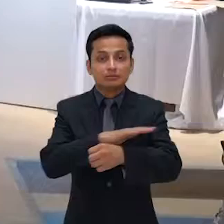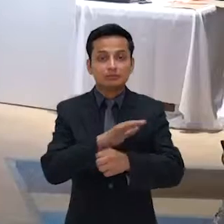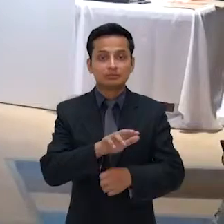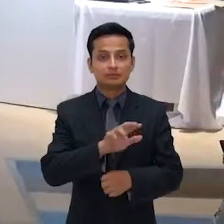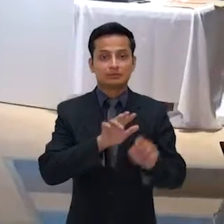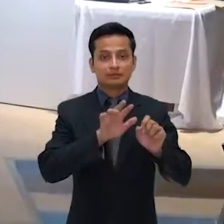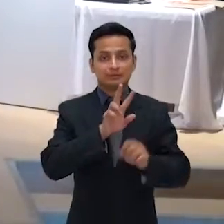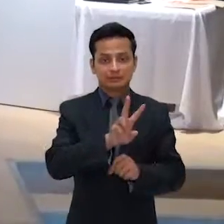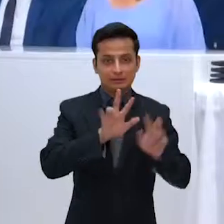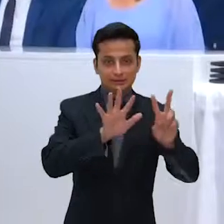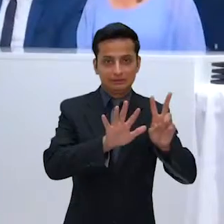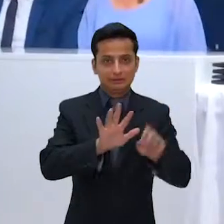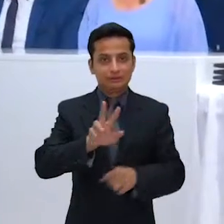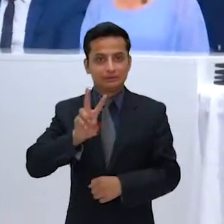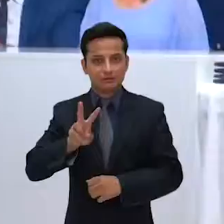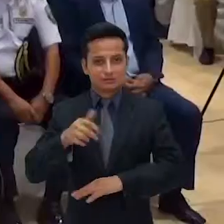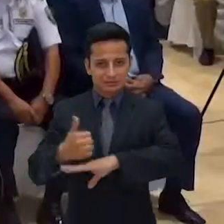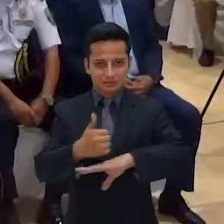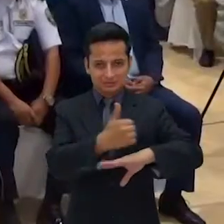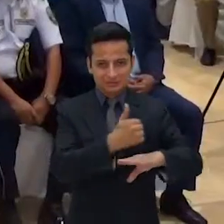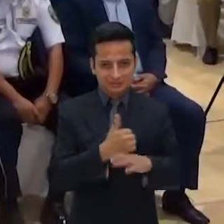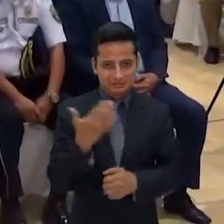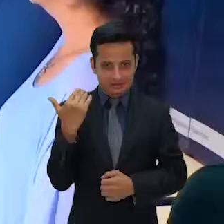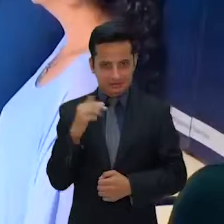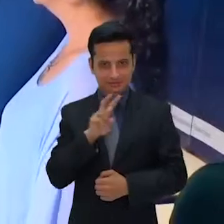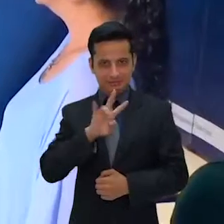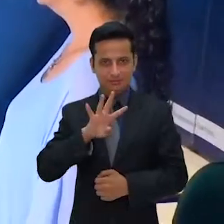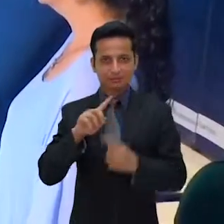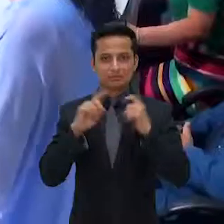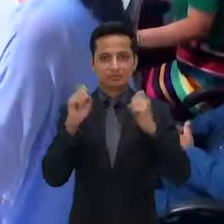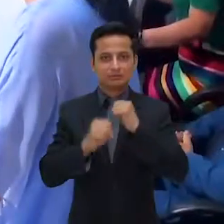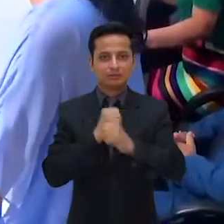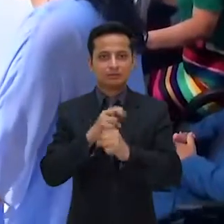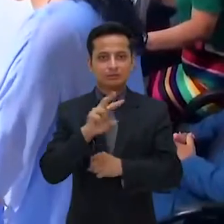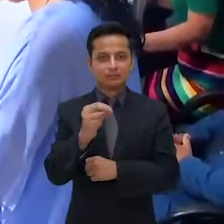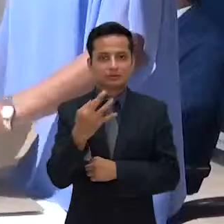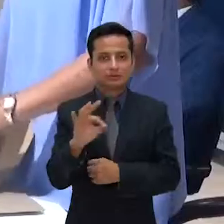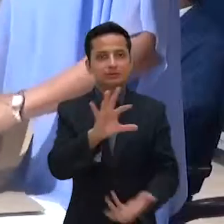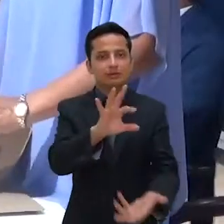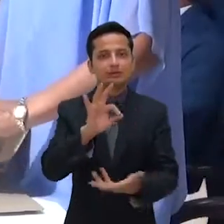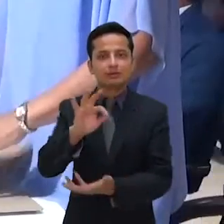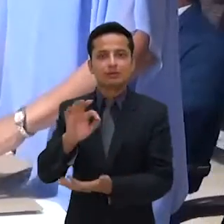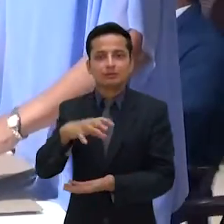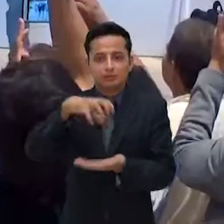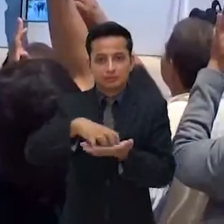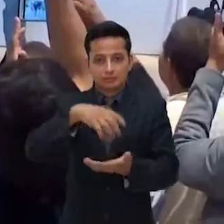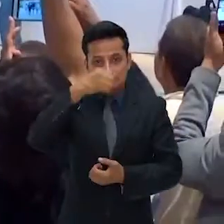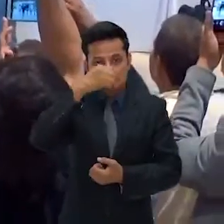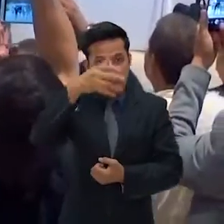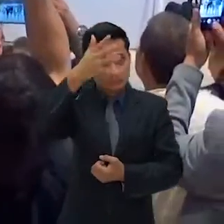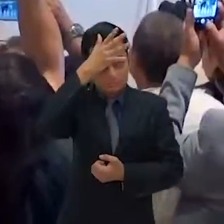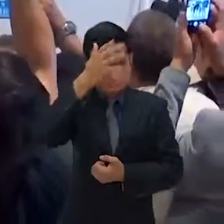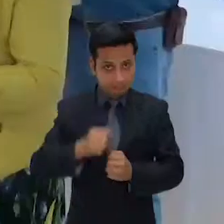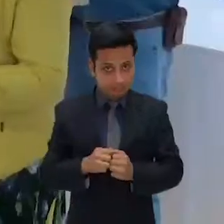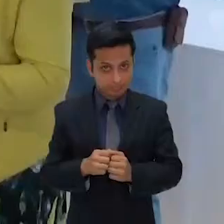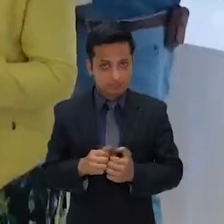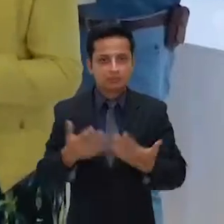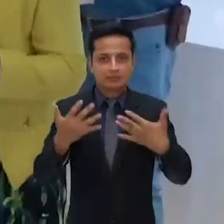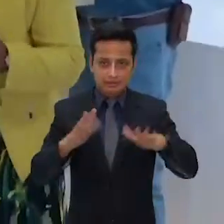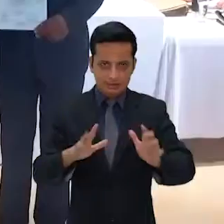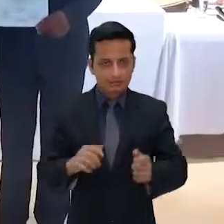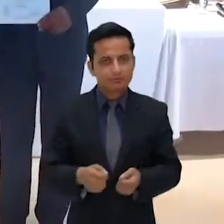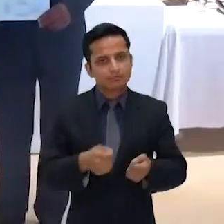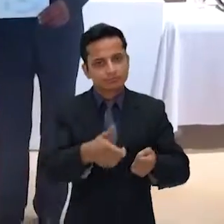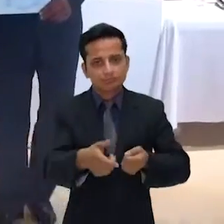Un total de 72 autoridades seccionales electas en los comicios del 24 de marzo de 2019 en la provincia de Santo Domingo de los